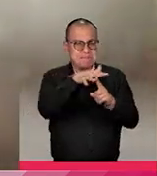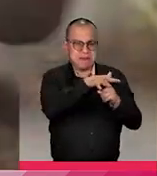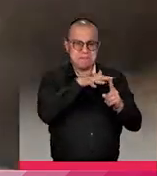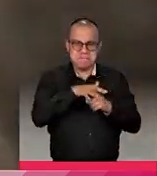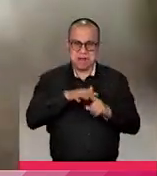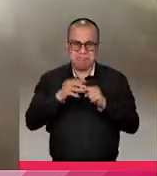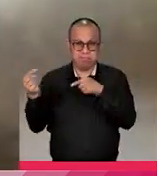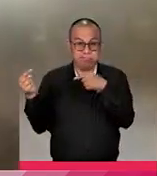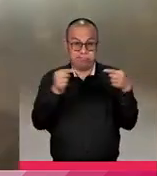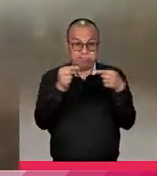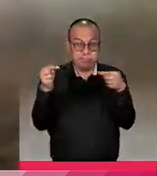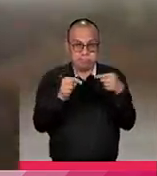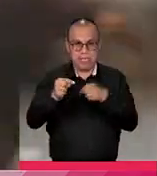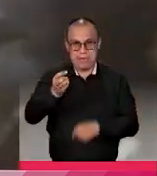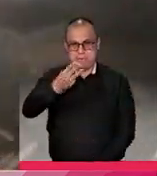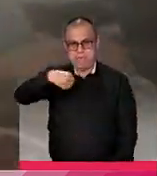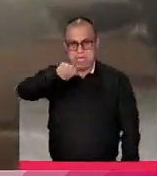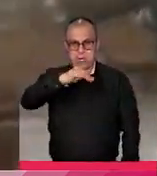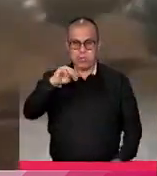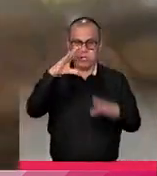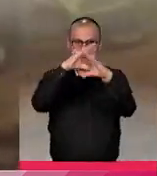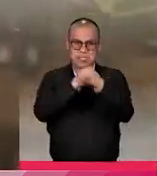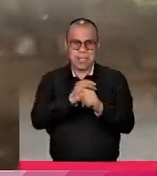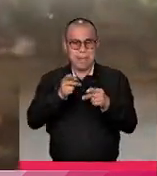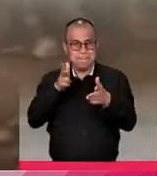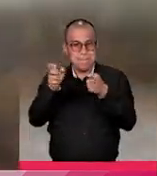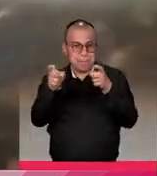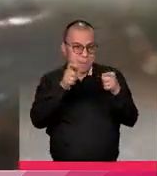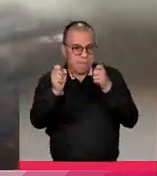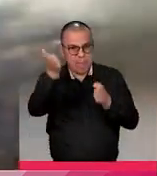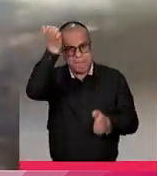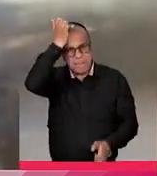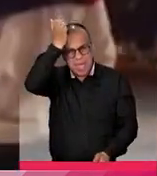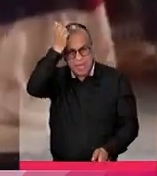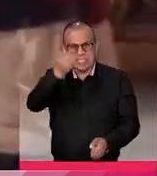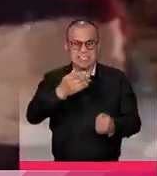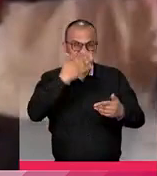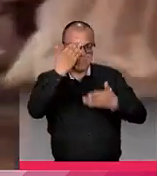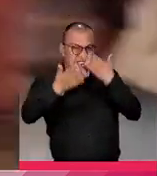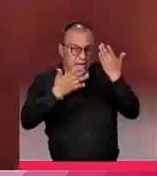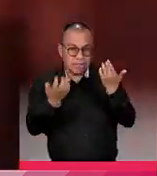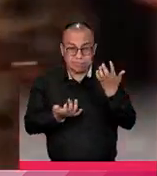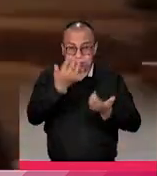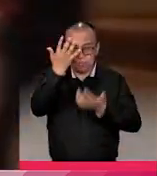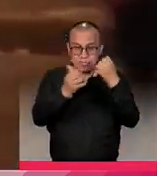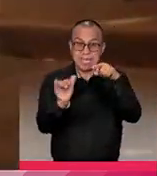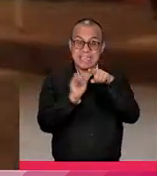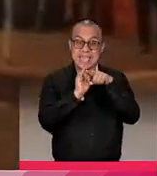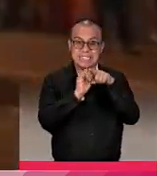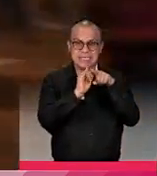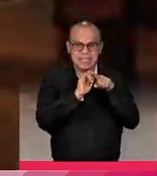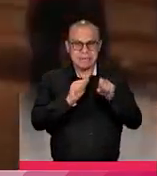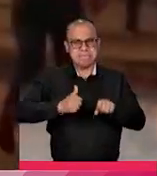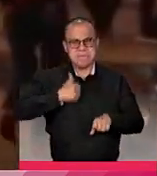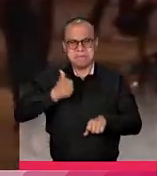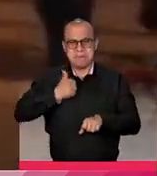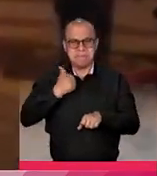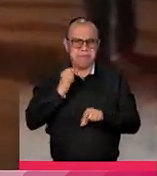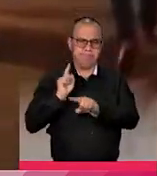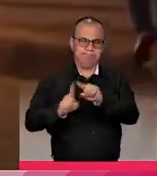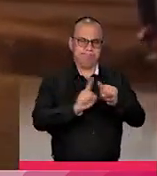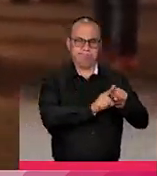por los disturbios de este miércoles. Disparos, piedras, gases lacrimógenos y buses del SITP vandalizados fueron parte